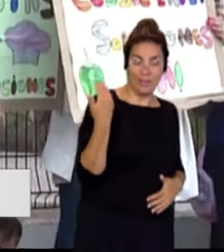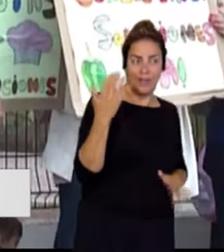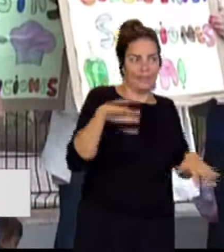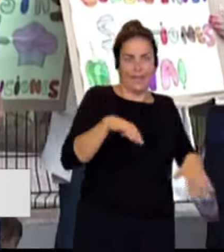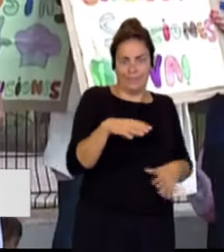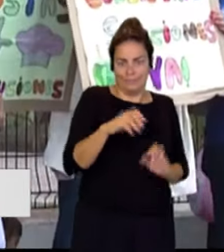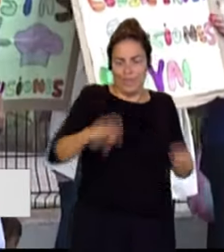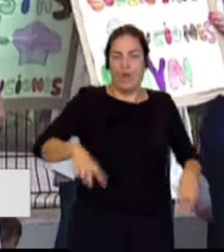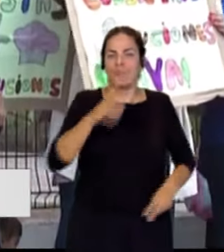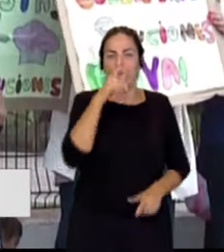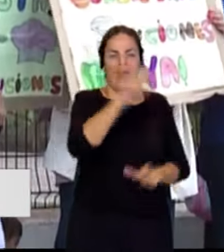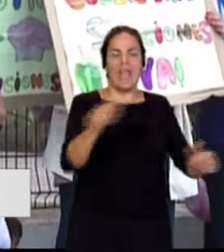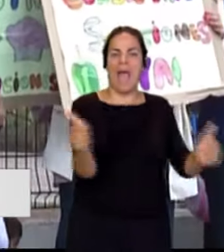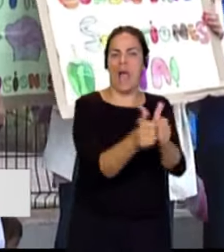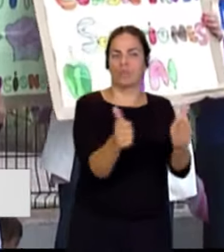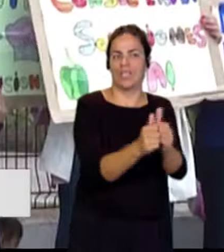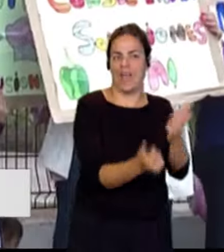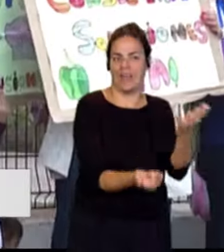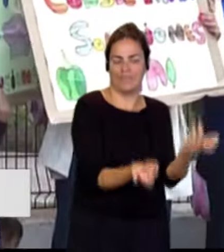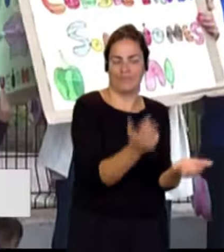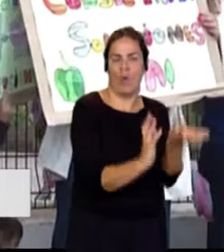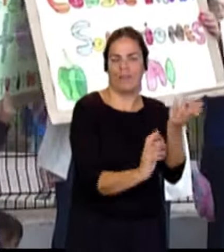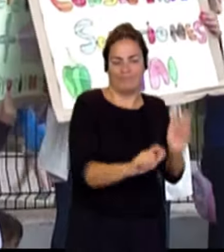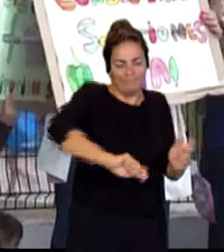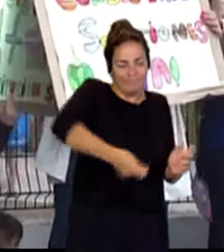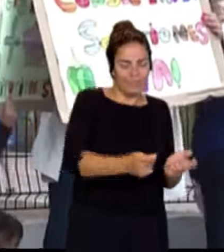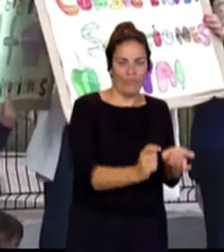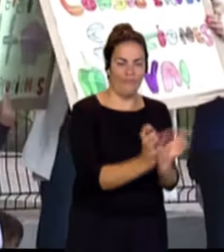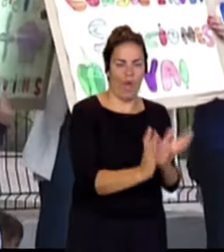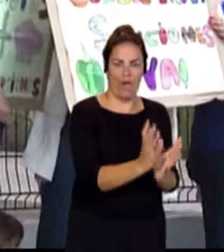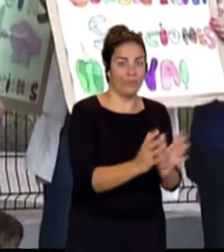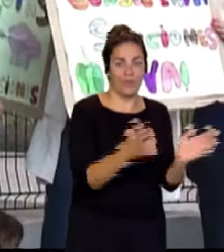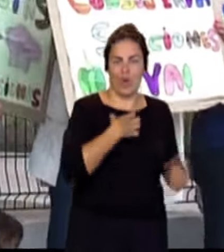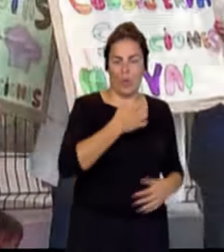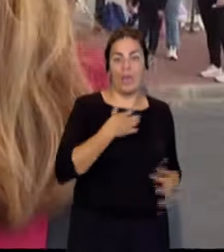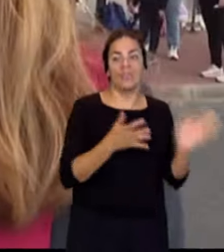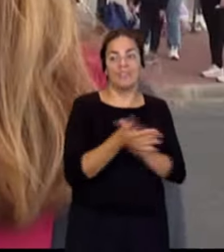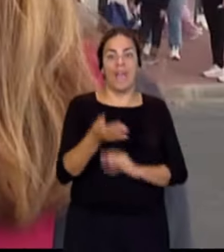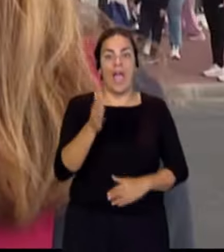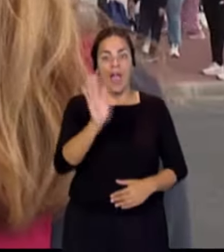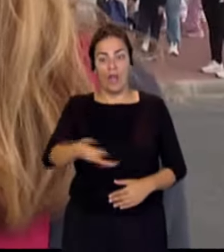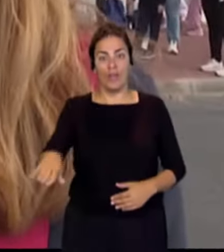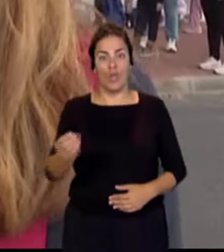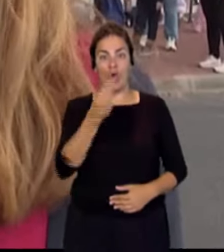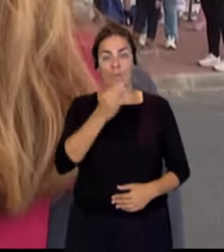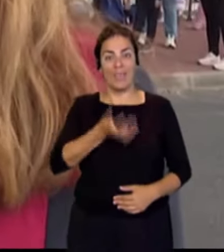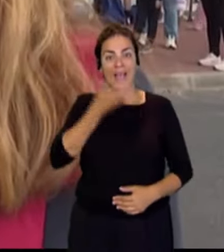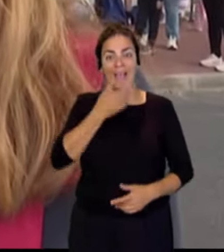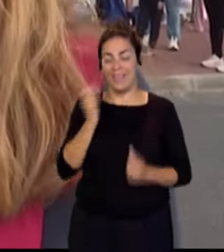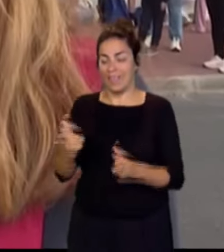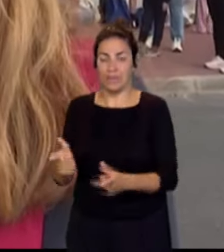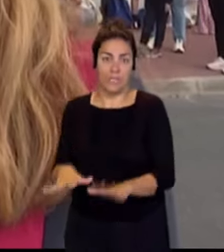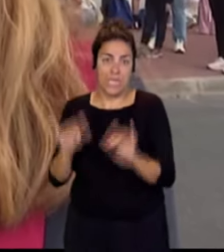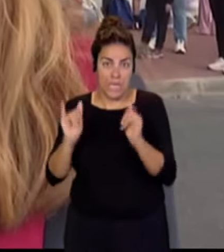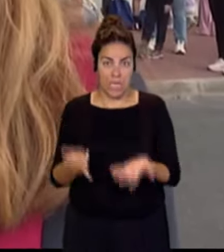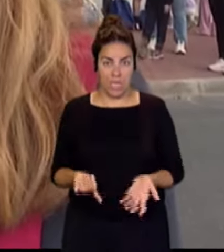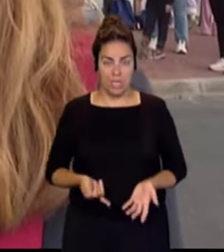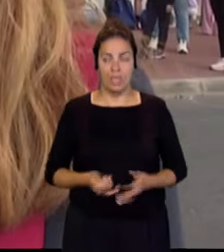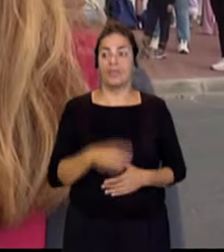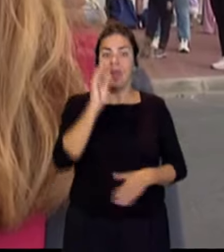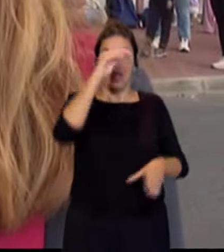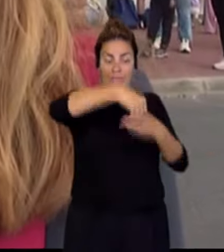fuego y los niños no comen caliente ese día debería haber cuatro personas en el comedor